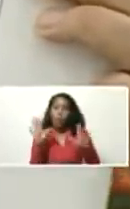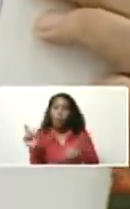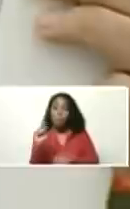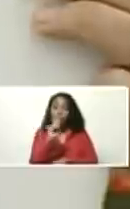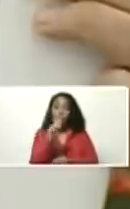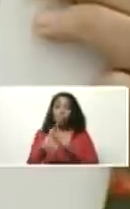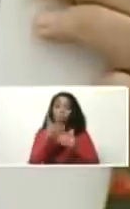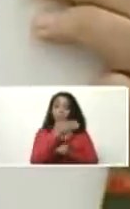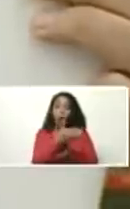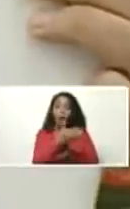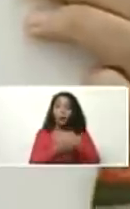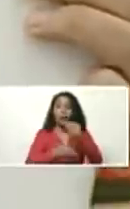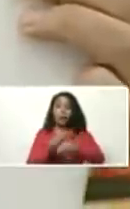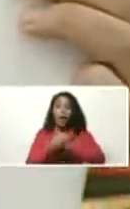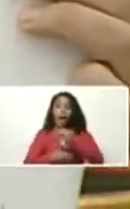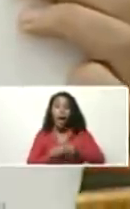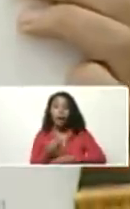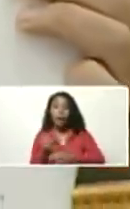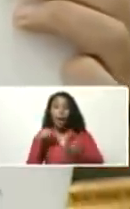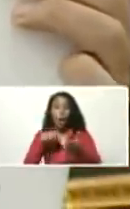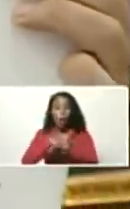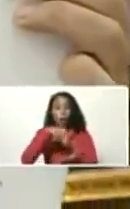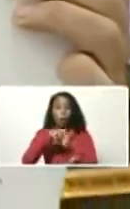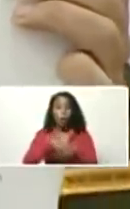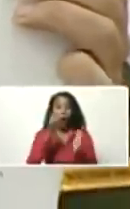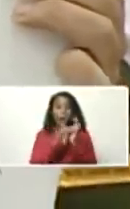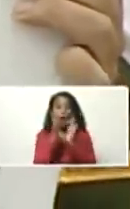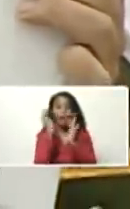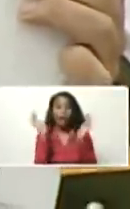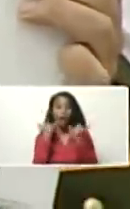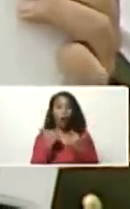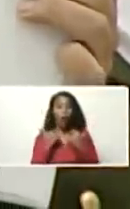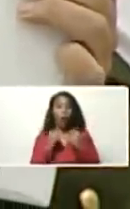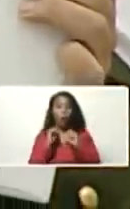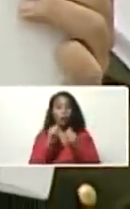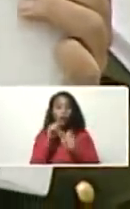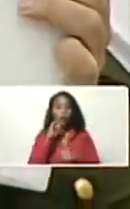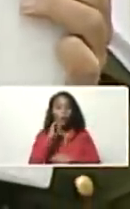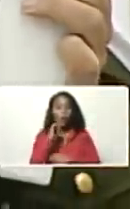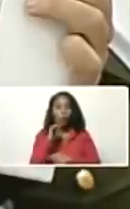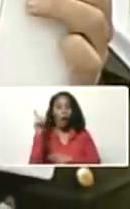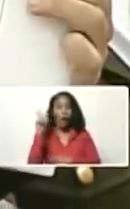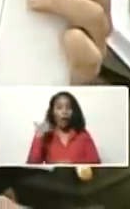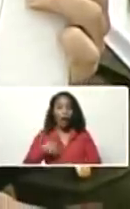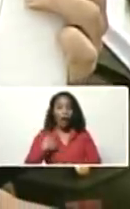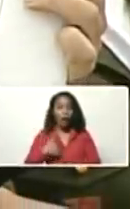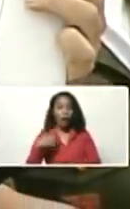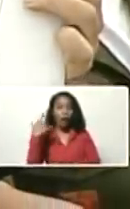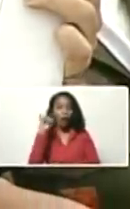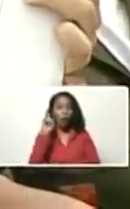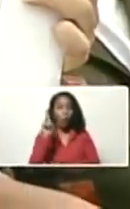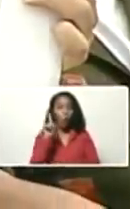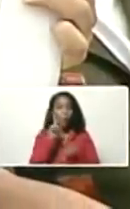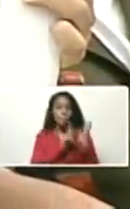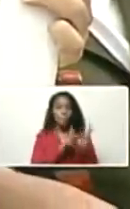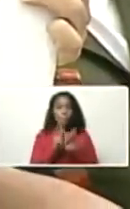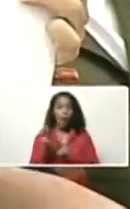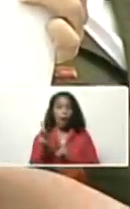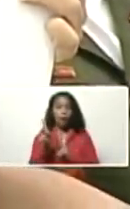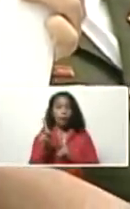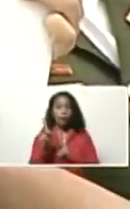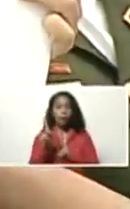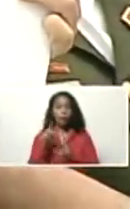después se consuma el golpe de abril, y ahora recientemente apareció la información de que en Argentina había un plan